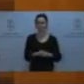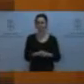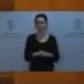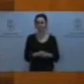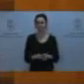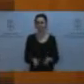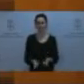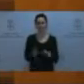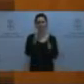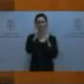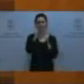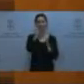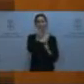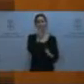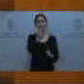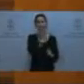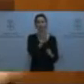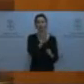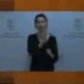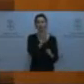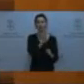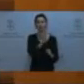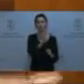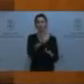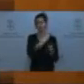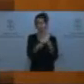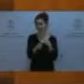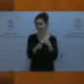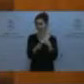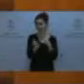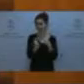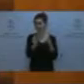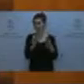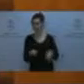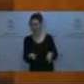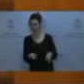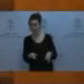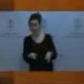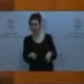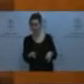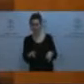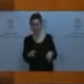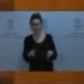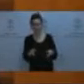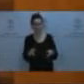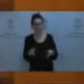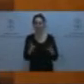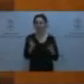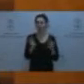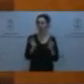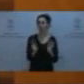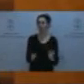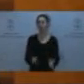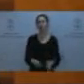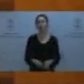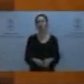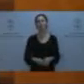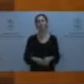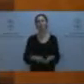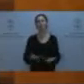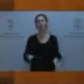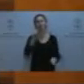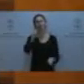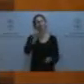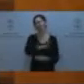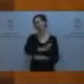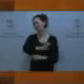pesca furtiva con comercialización o sin ella? También diría rotundamente sí. No tiene nada que